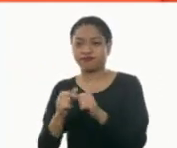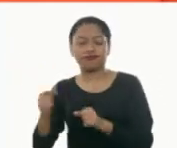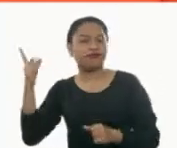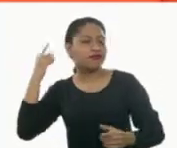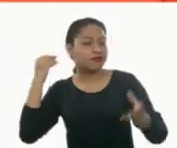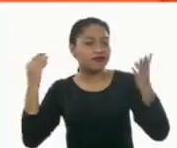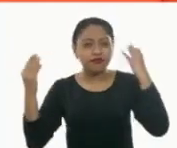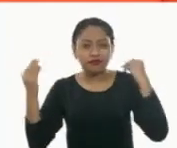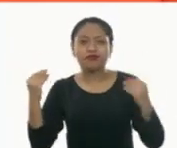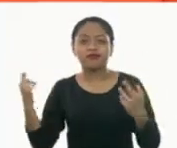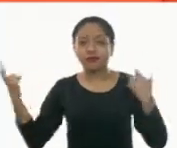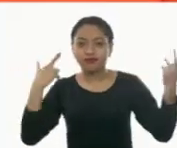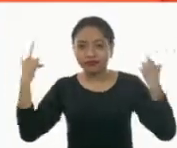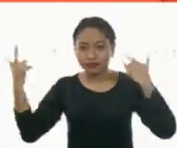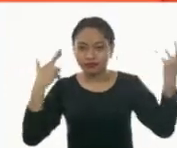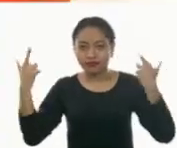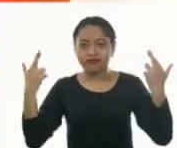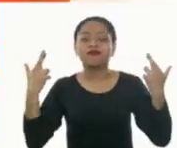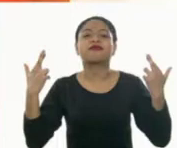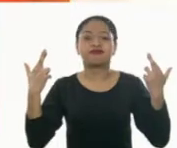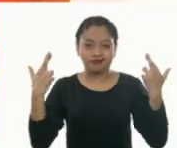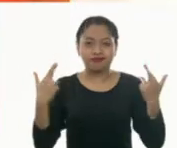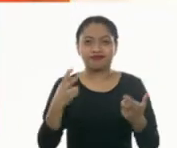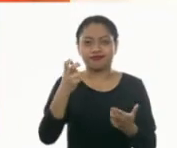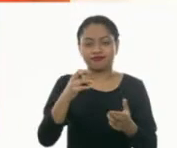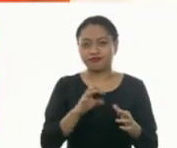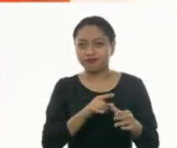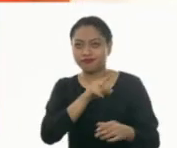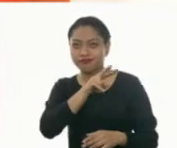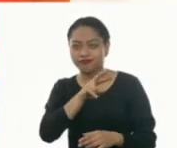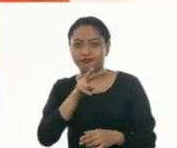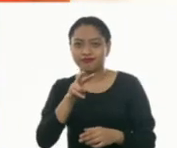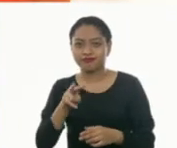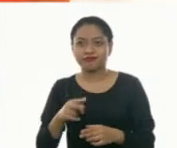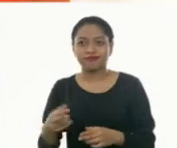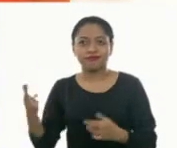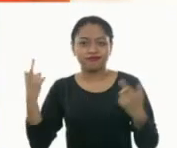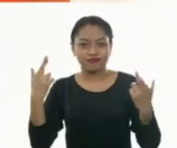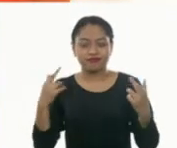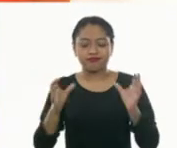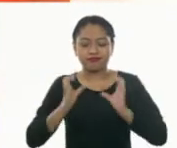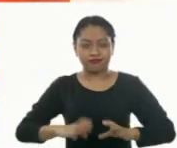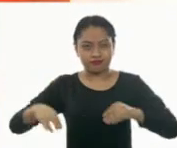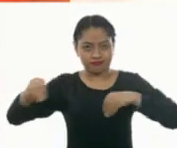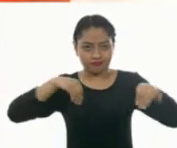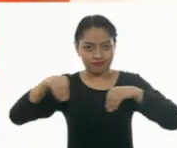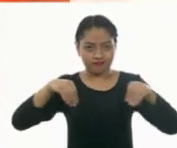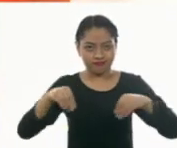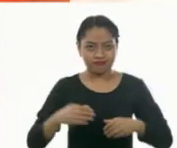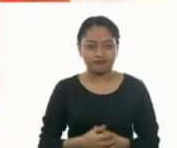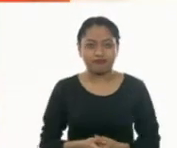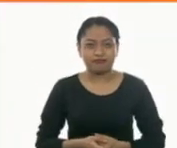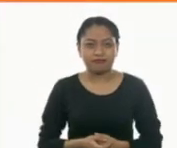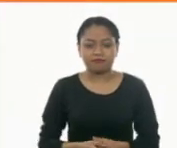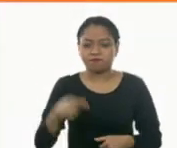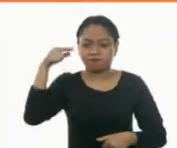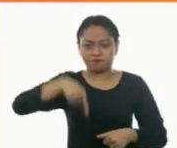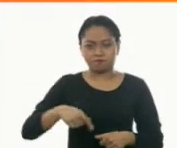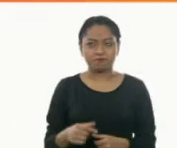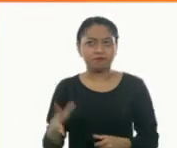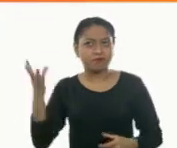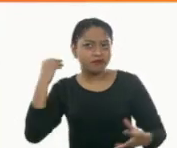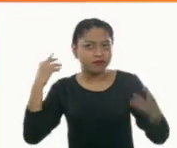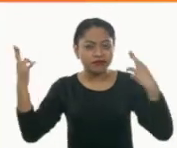fonema, su sonido, tiene un intermedio que es un gesto corporal. Entonces, este gesto es